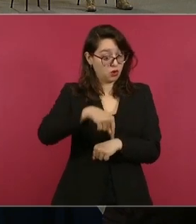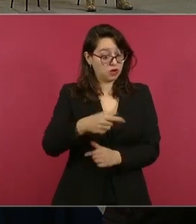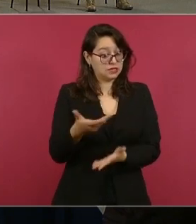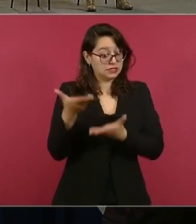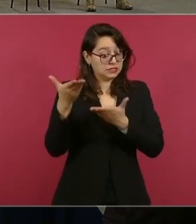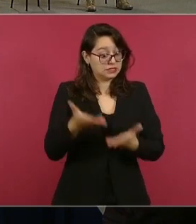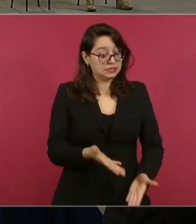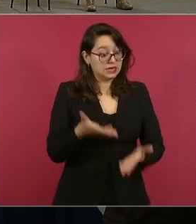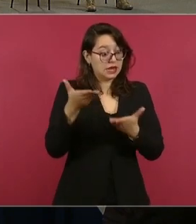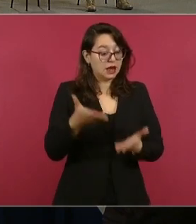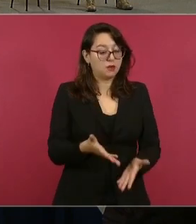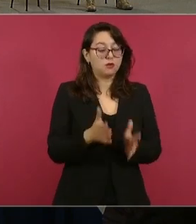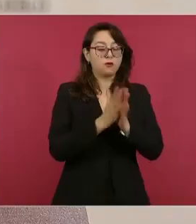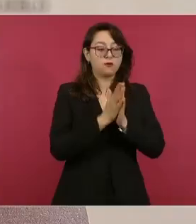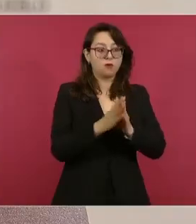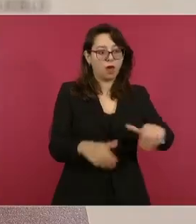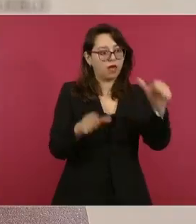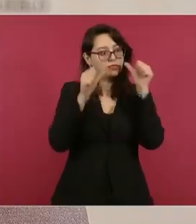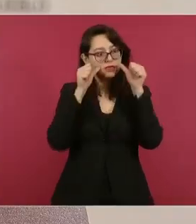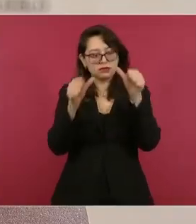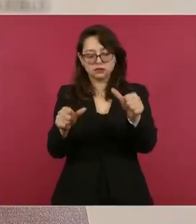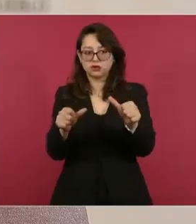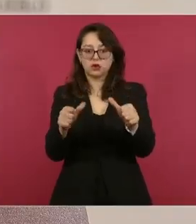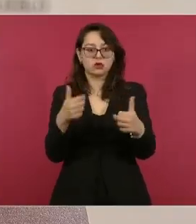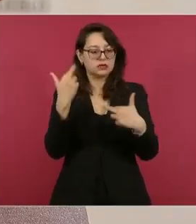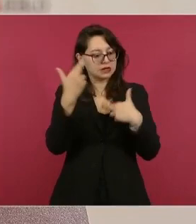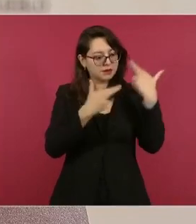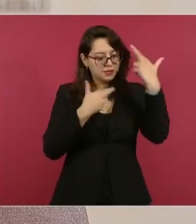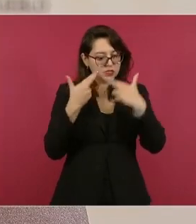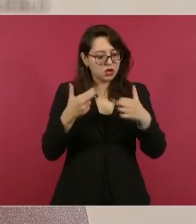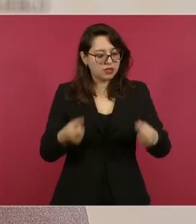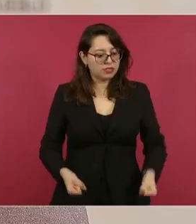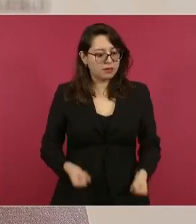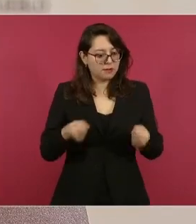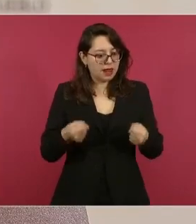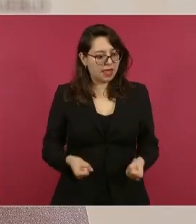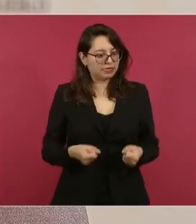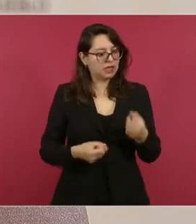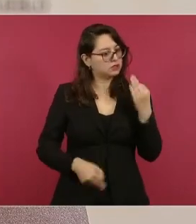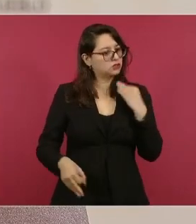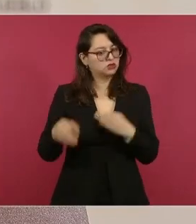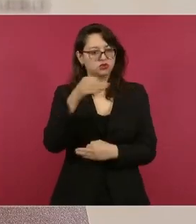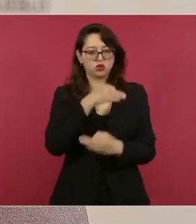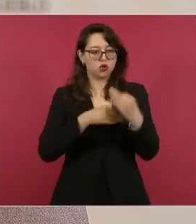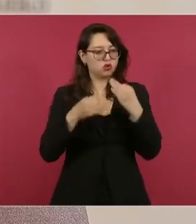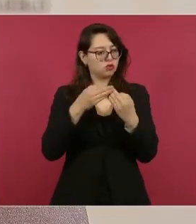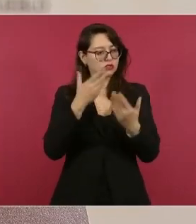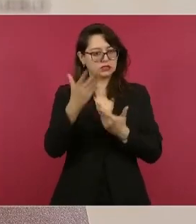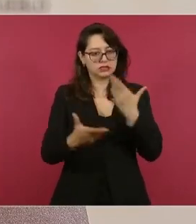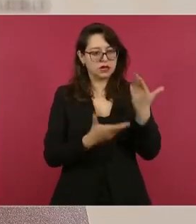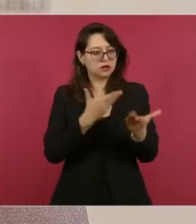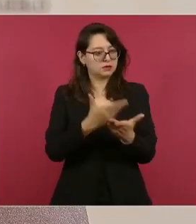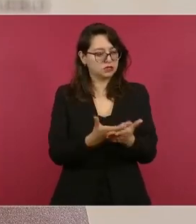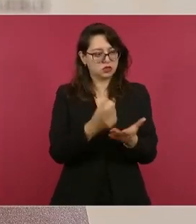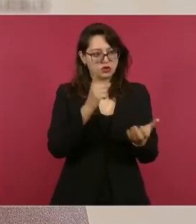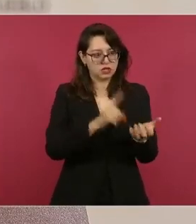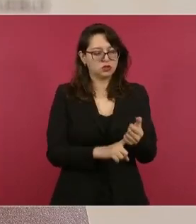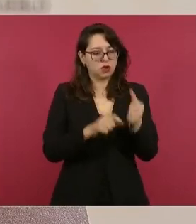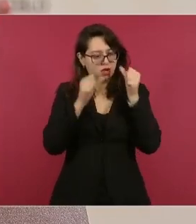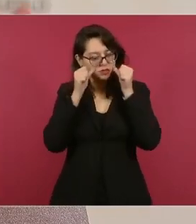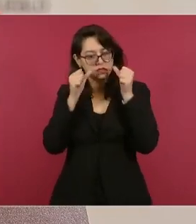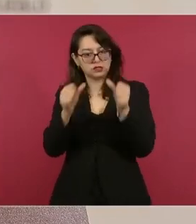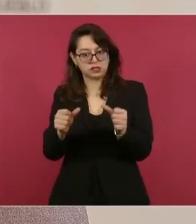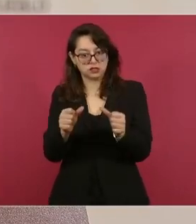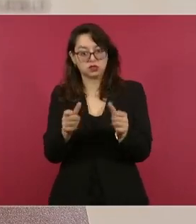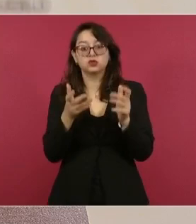la revisión de maletas, todo el servicio que se le da en un aeropuerto. Ya salieron desde las 6:00 a.m., ya